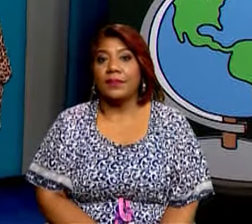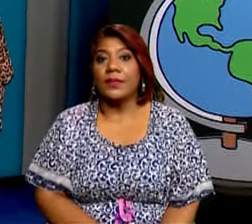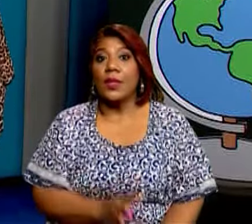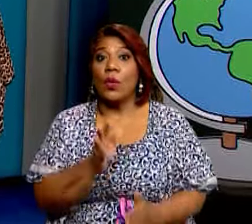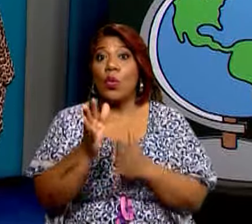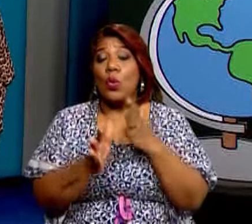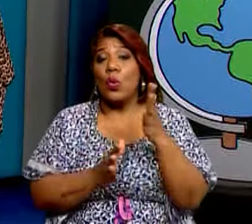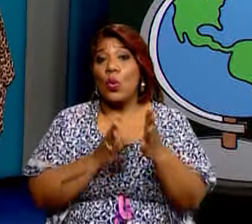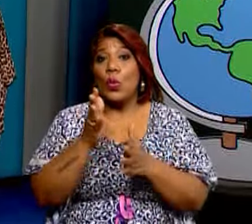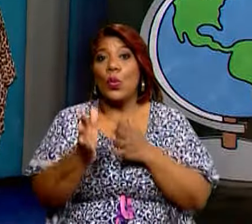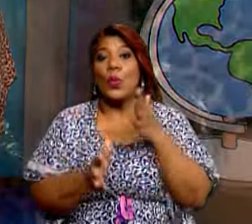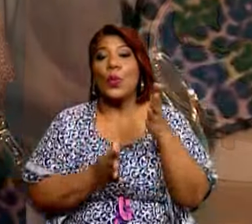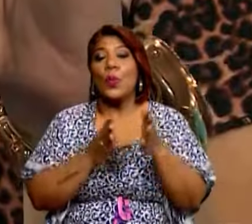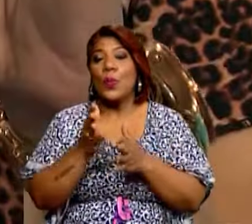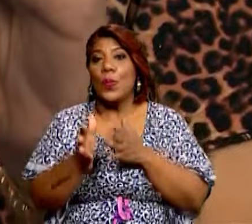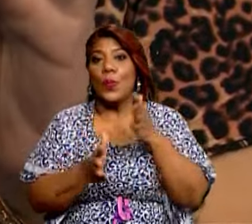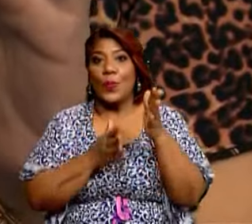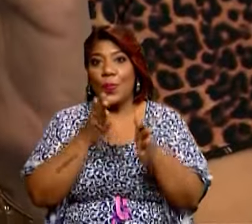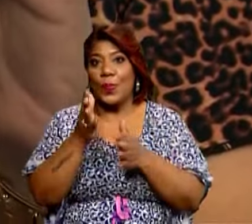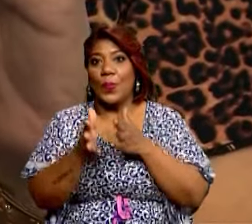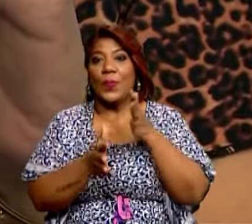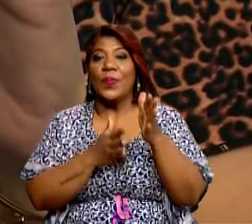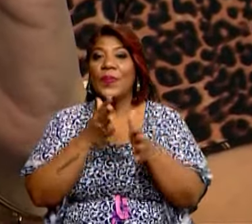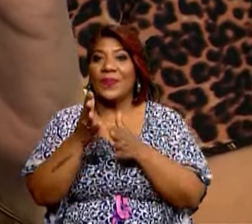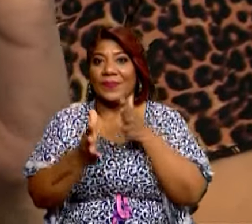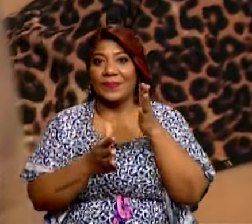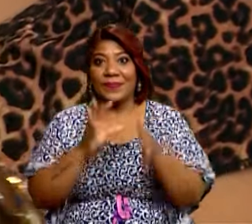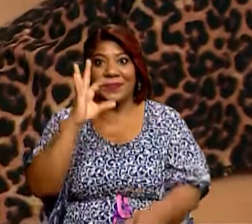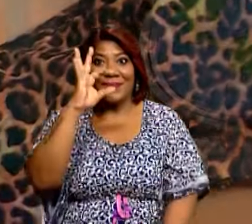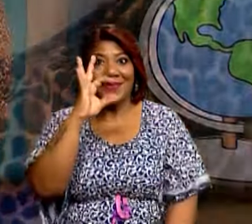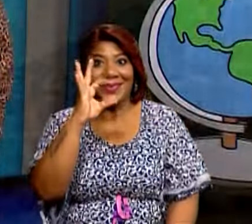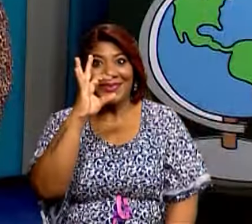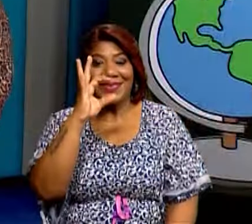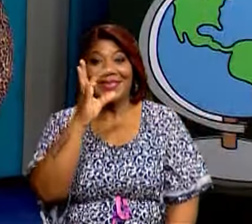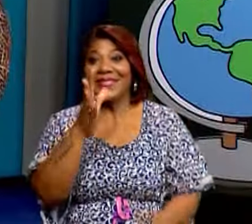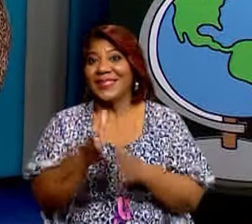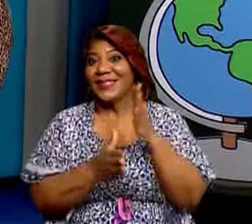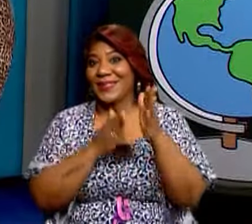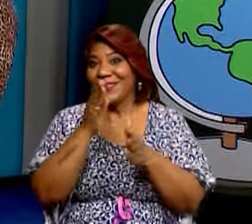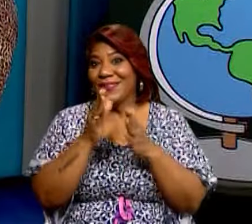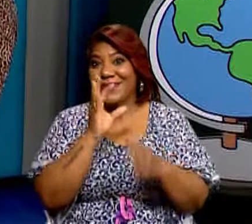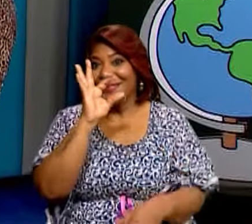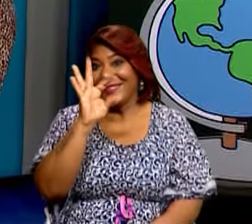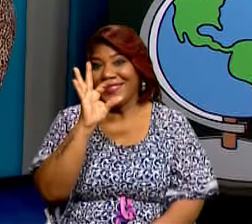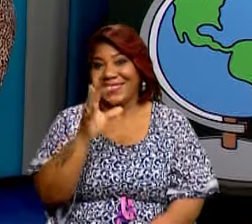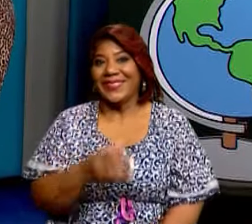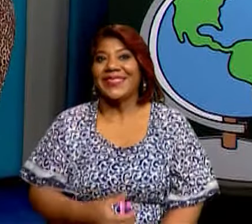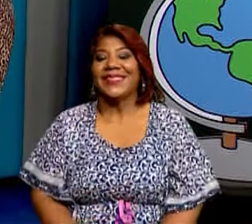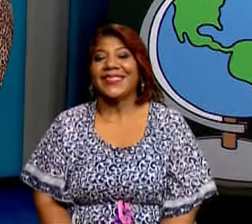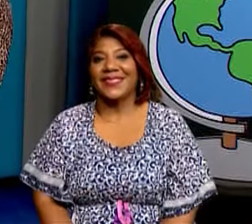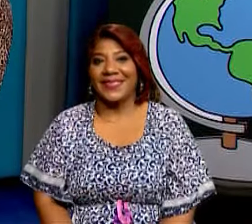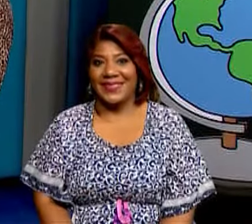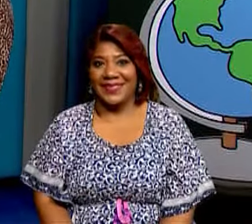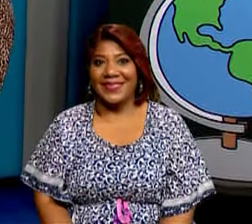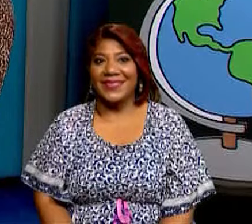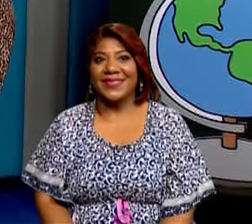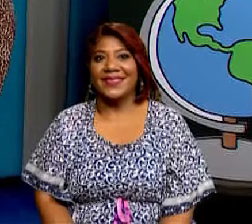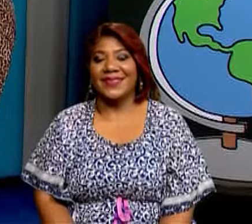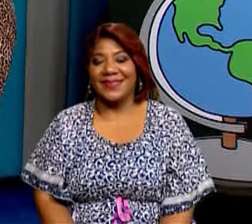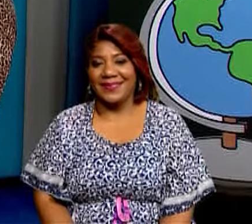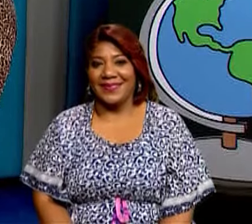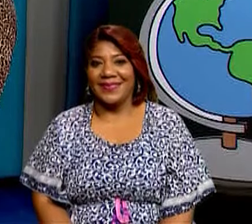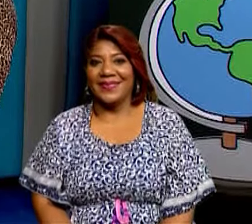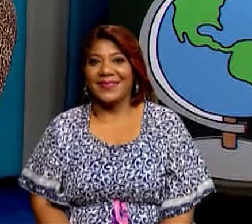es? De la provincia de Colón. Muy bien. Entonces, se coloca en